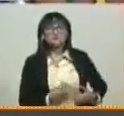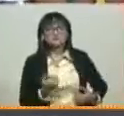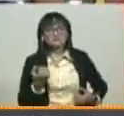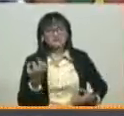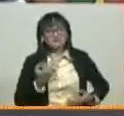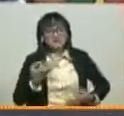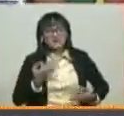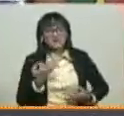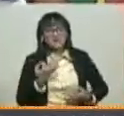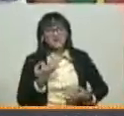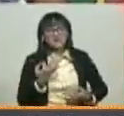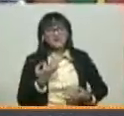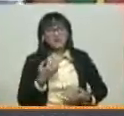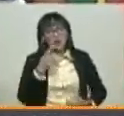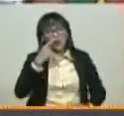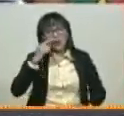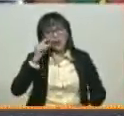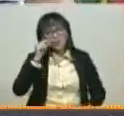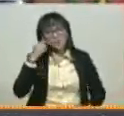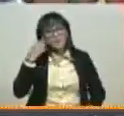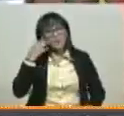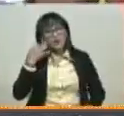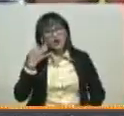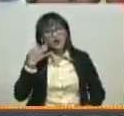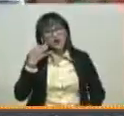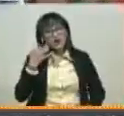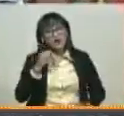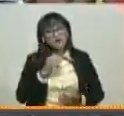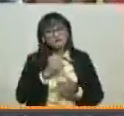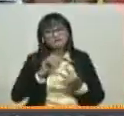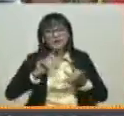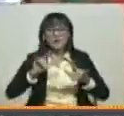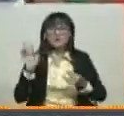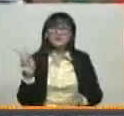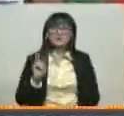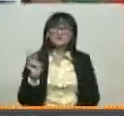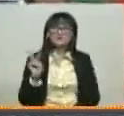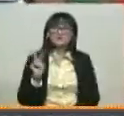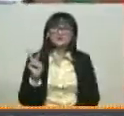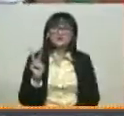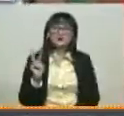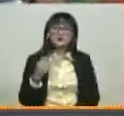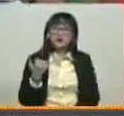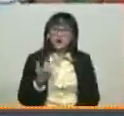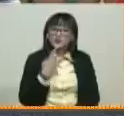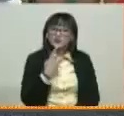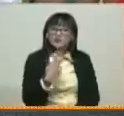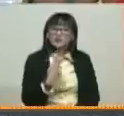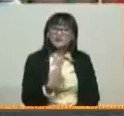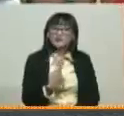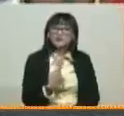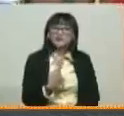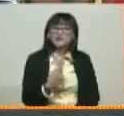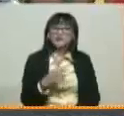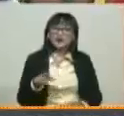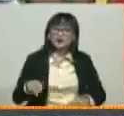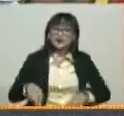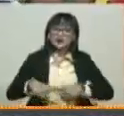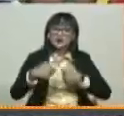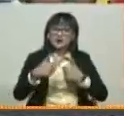verdaderos, de hombres y mujeres que amamos esta tierra y esta patria, es que yo les digo, Les dejo un reto,